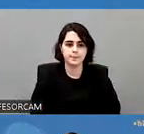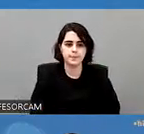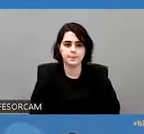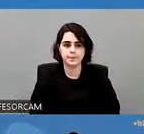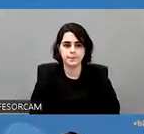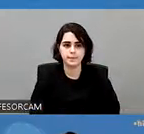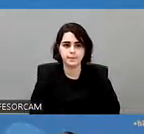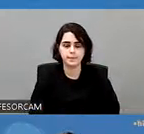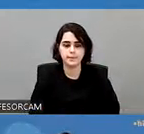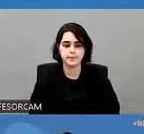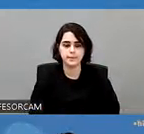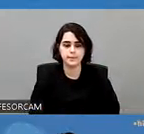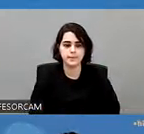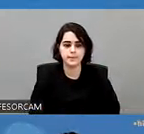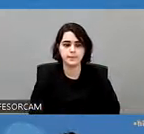Pasa, Pilar.